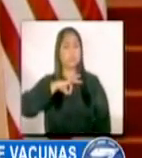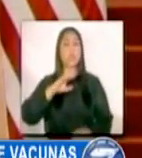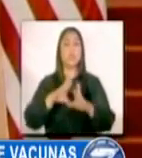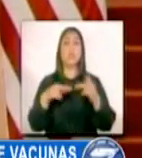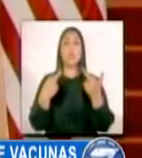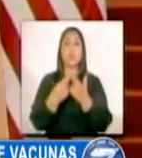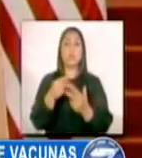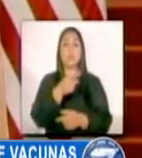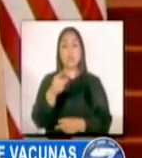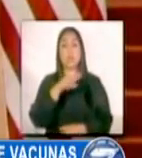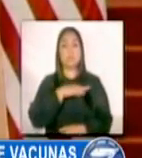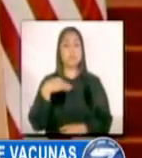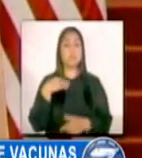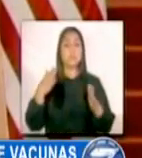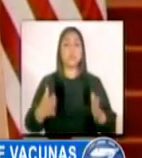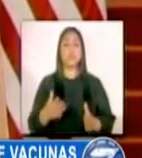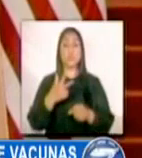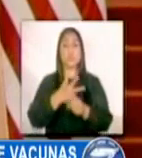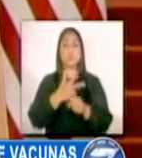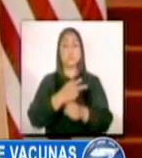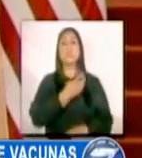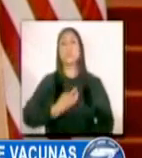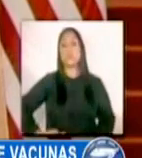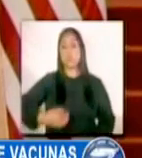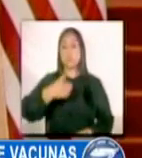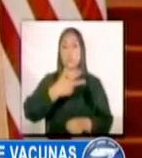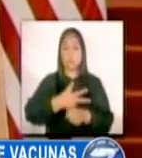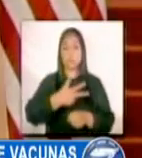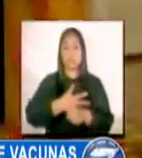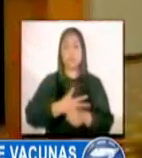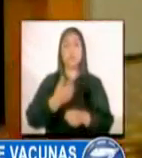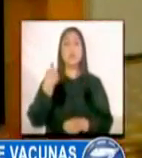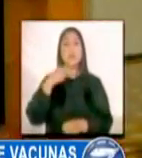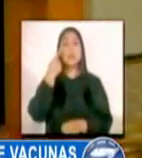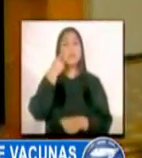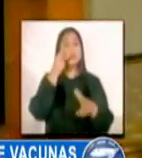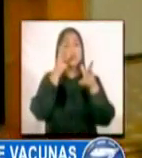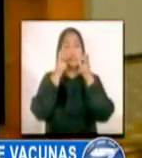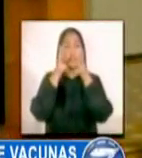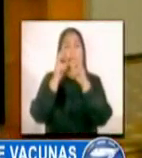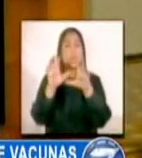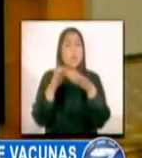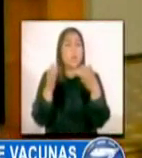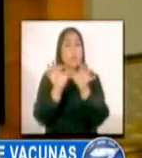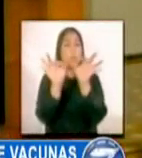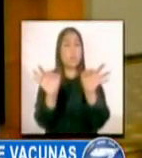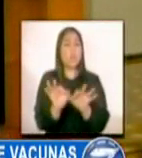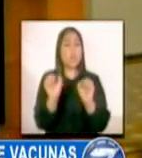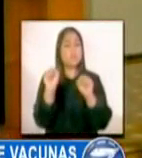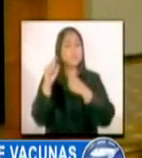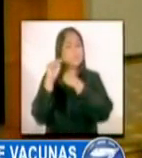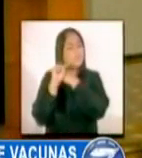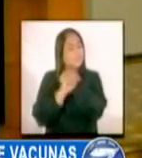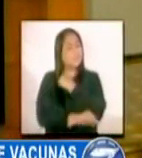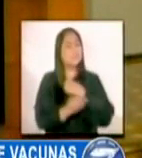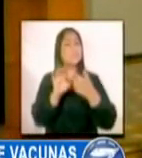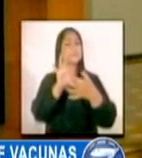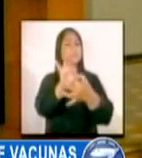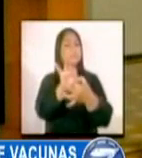con el ministro y con el presidente de Guatemala para explorar formas en las que podemos profundizar nuestra